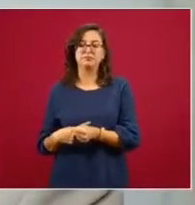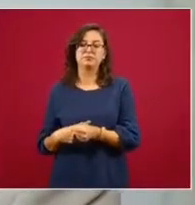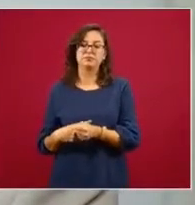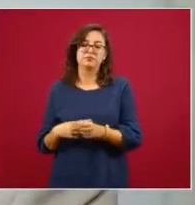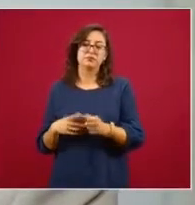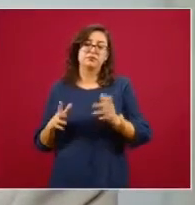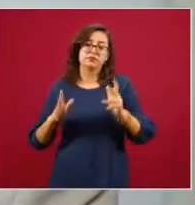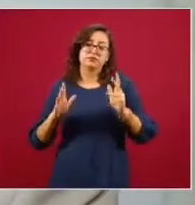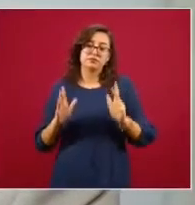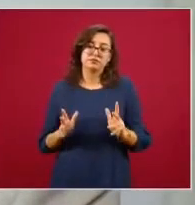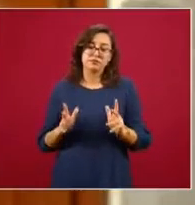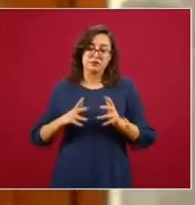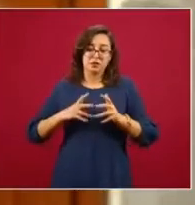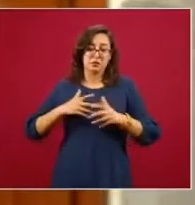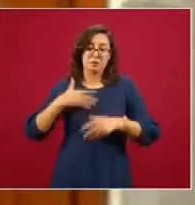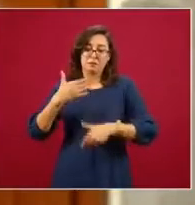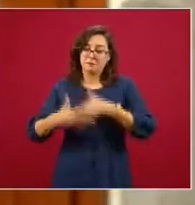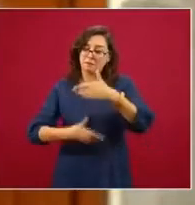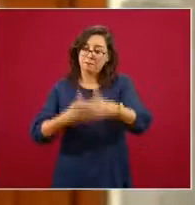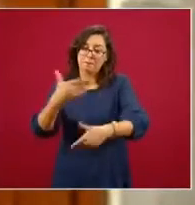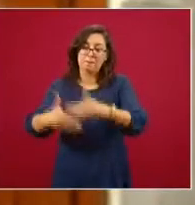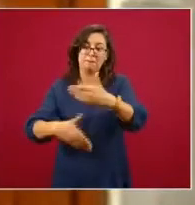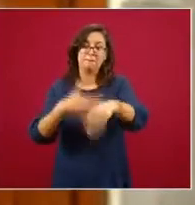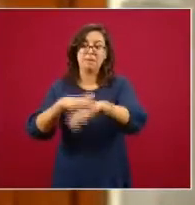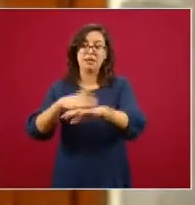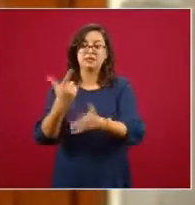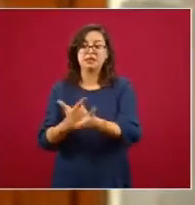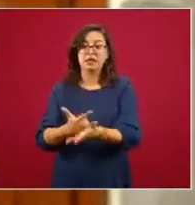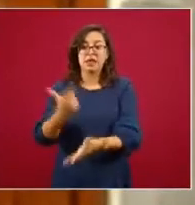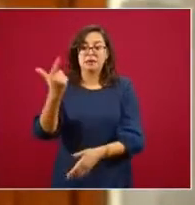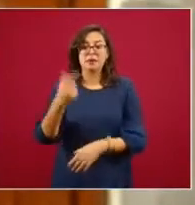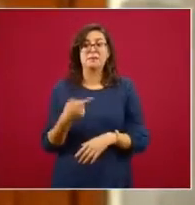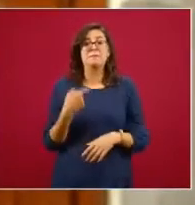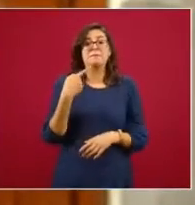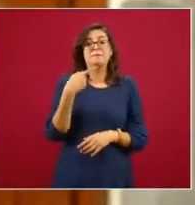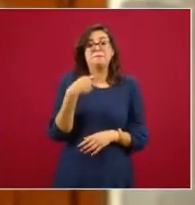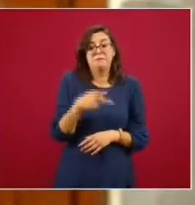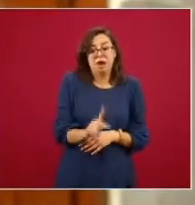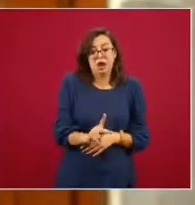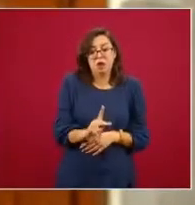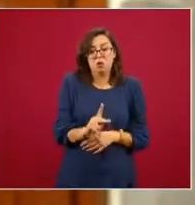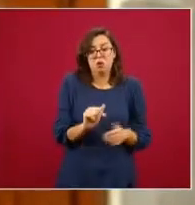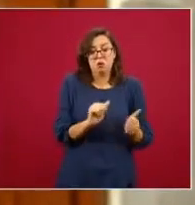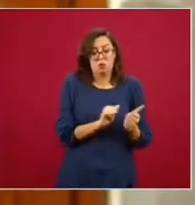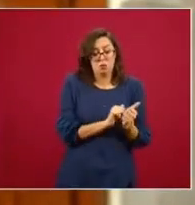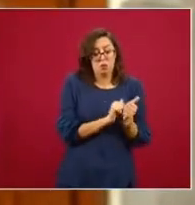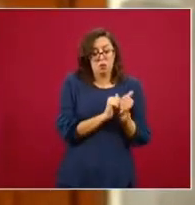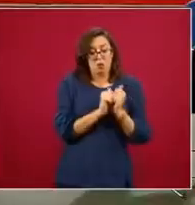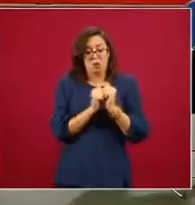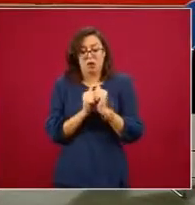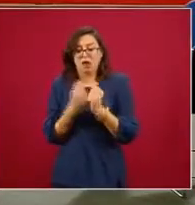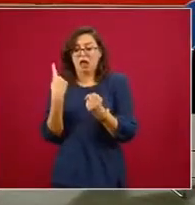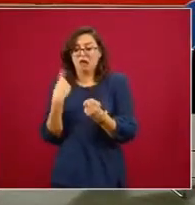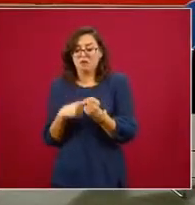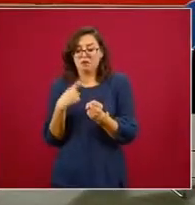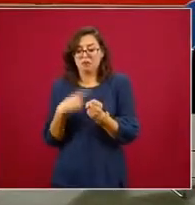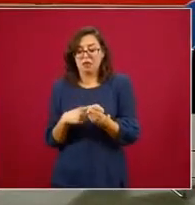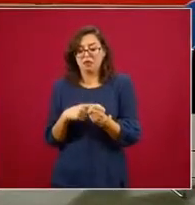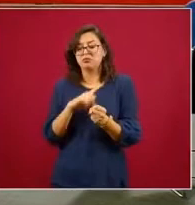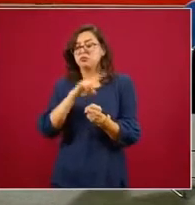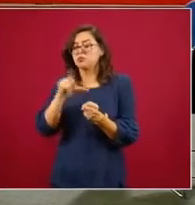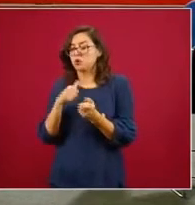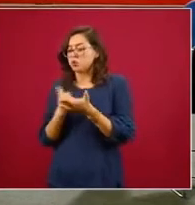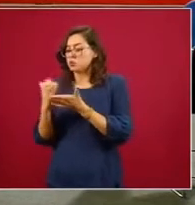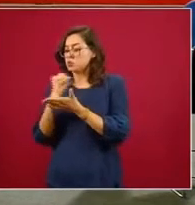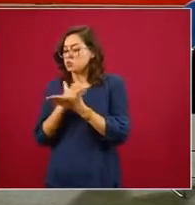en su momento la evolución de esta. Pero cuando ya la enfermedad se dio, entonces entran ya en juego otra serie de características,